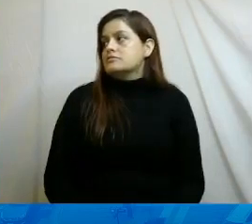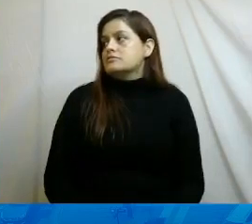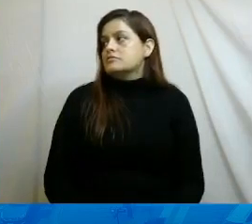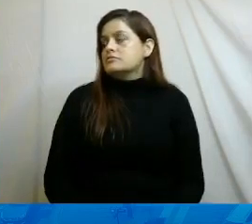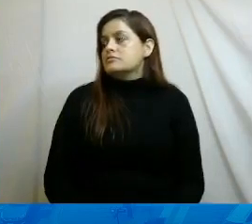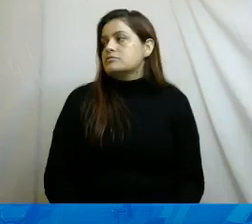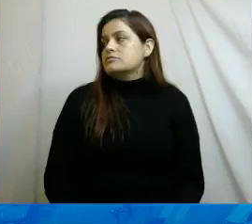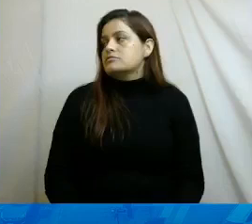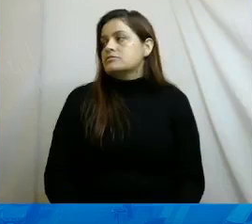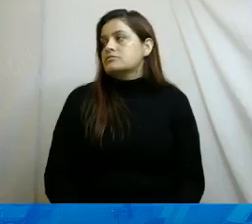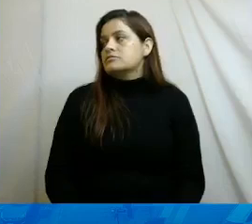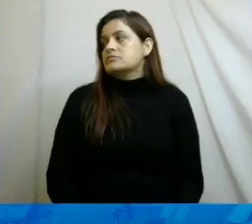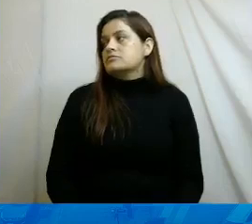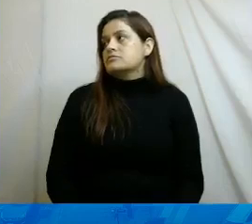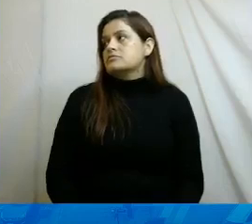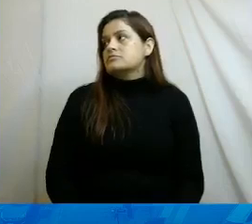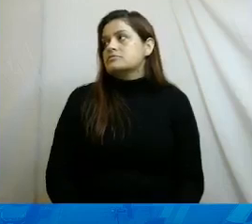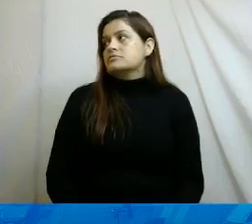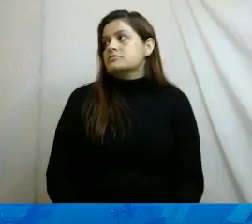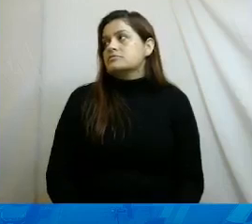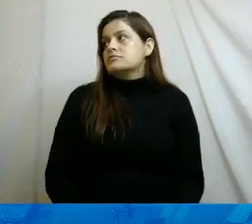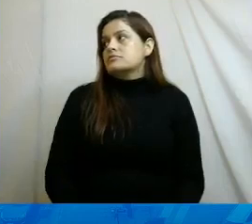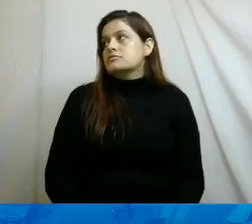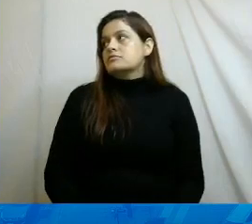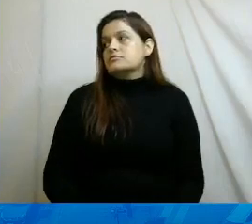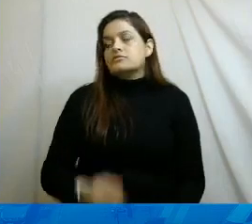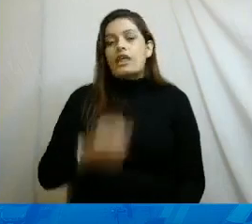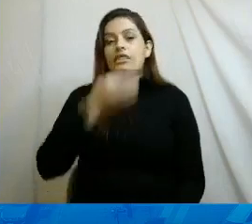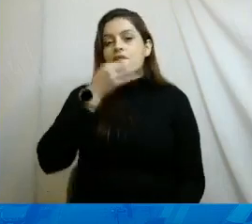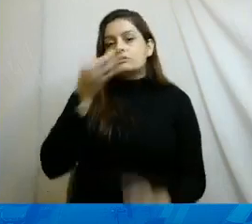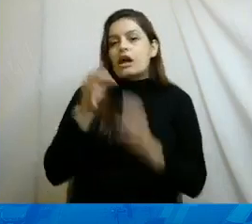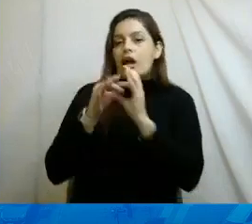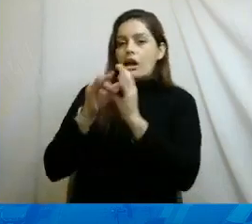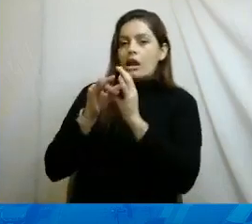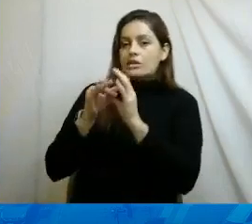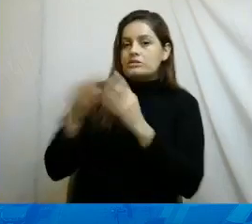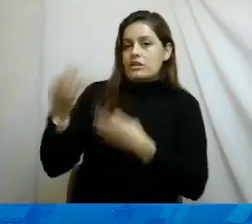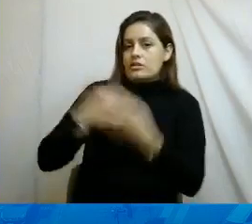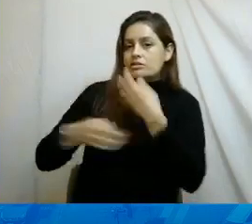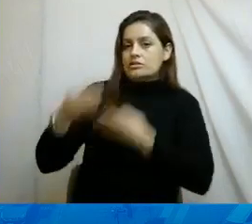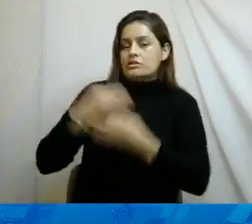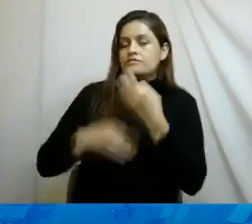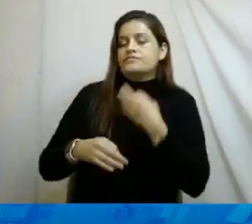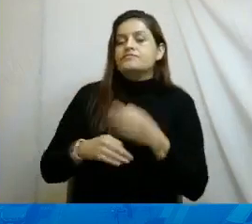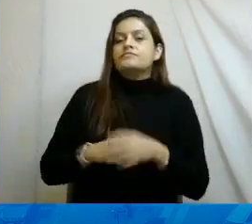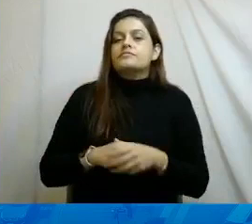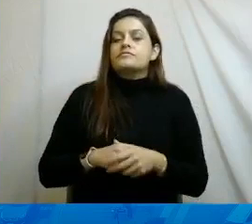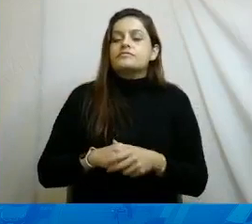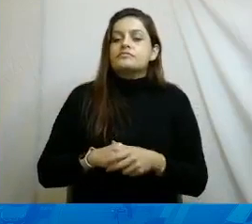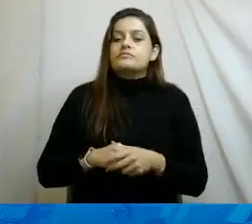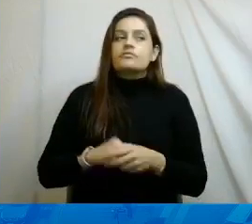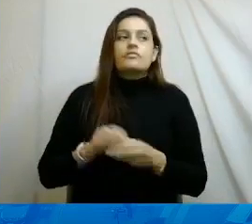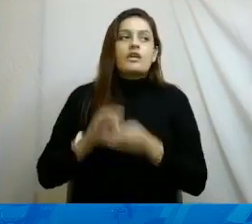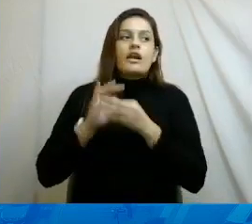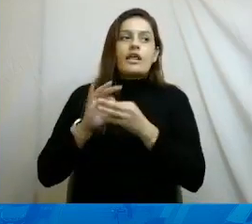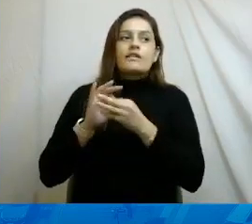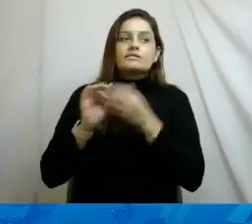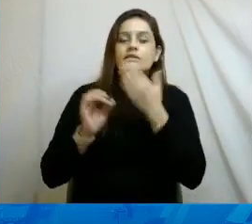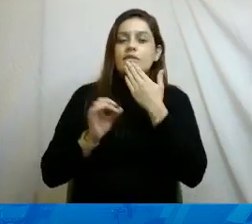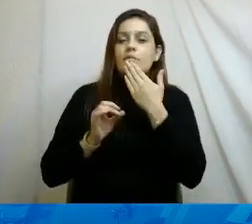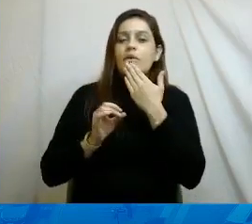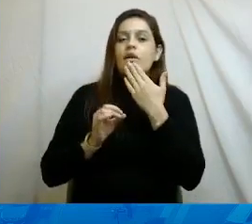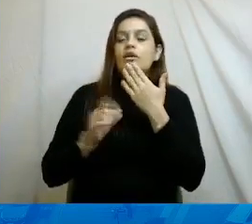Gracias, vecina, por transmitirnos lo que está pasando hoy día. Agradecerles también